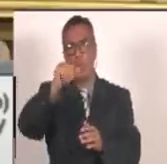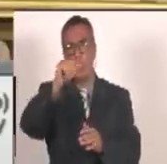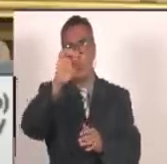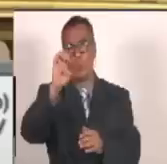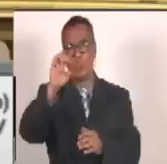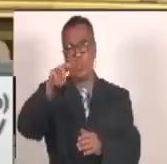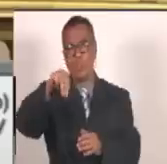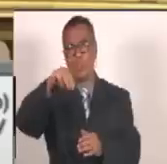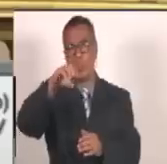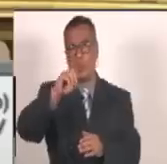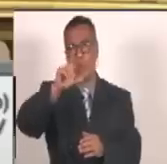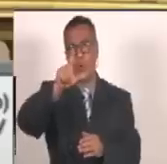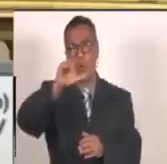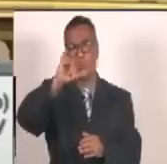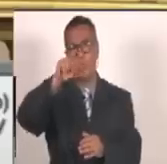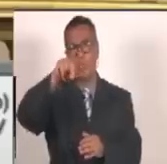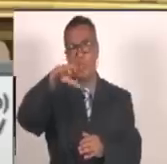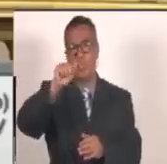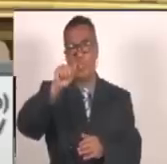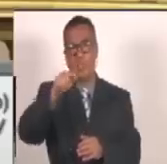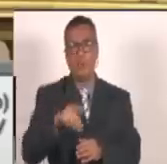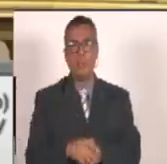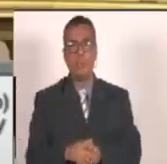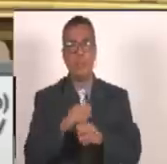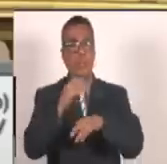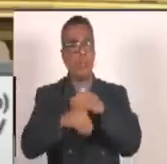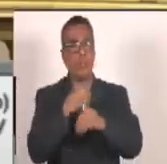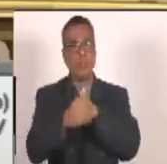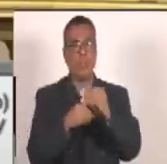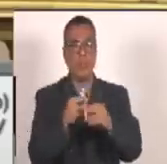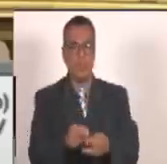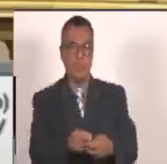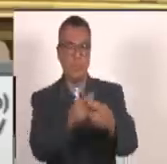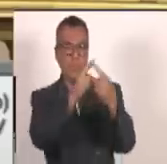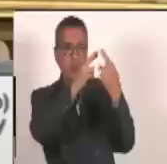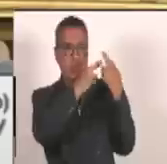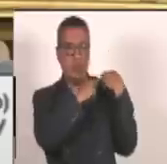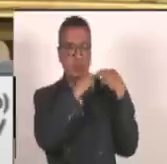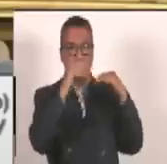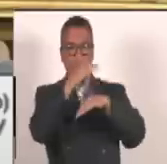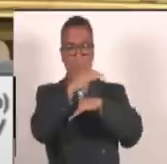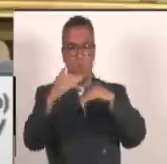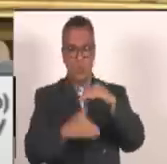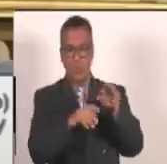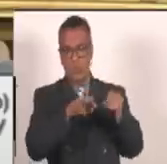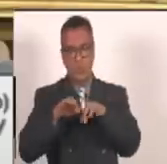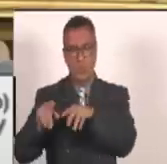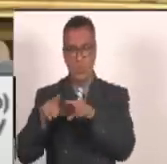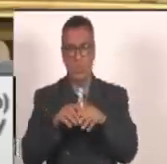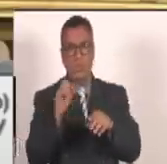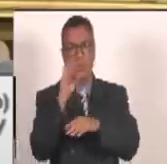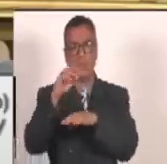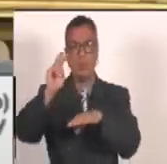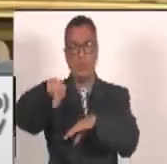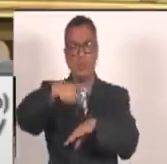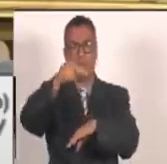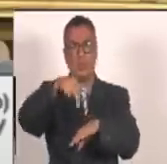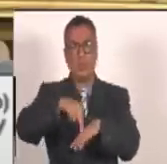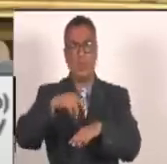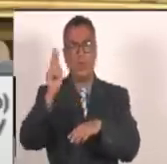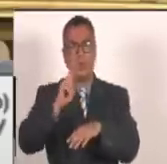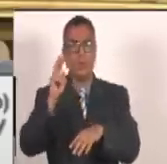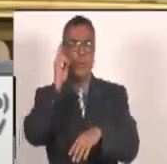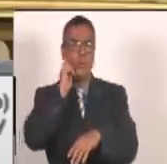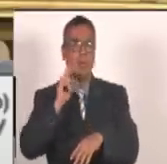Omar Molina Palencia para que ejerza la responsabilidad como subsecretario de la Asamblea Nacional